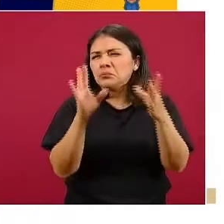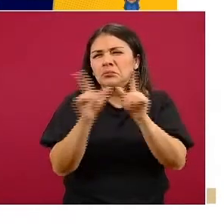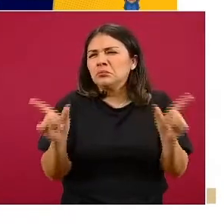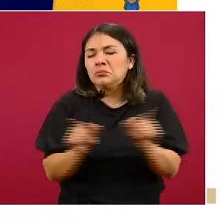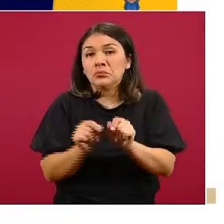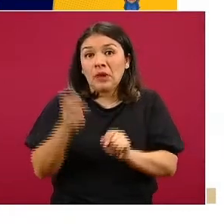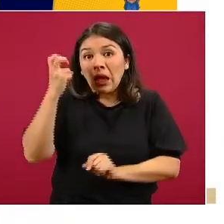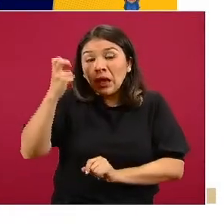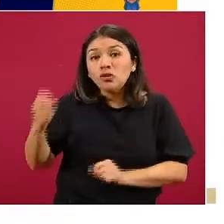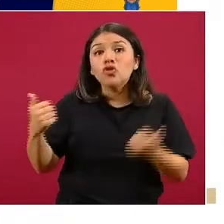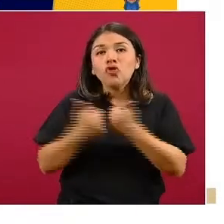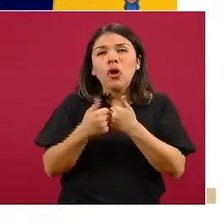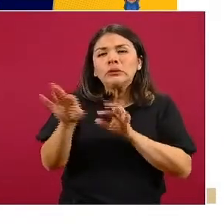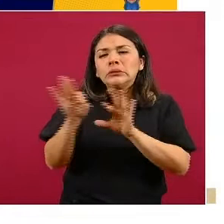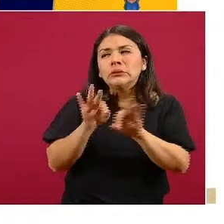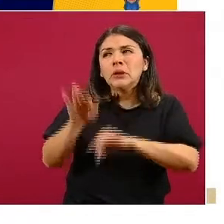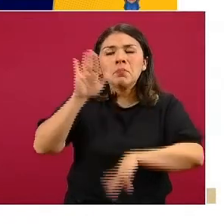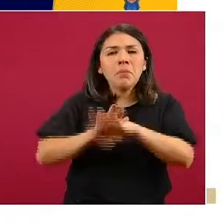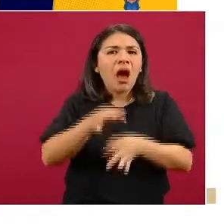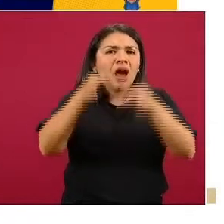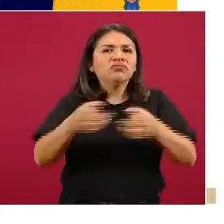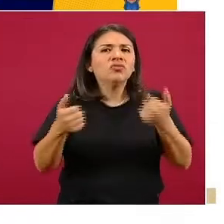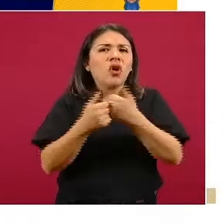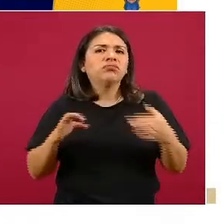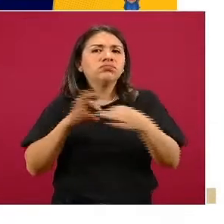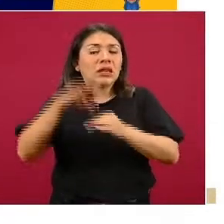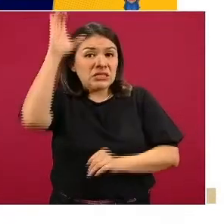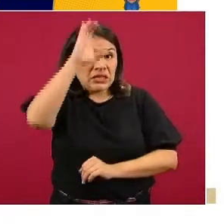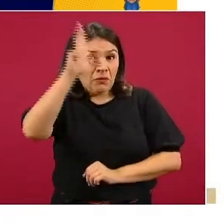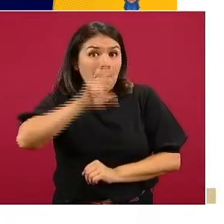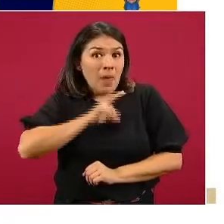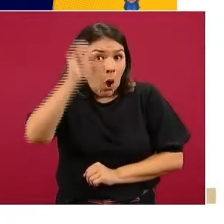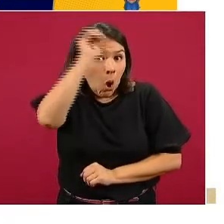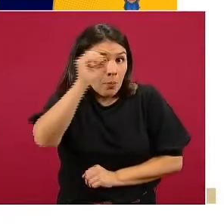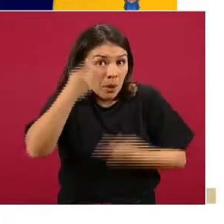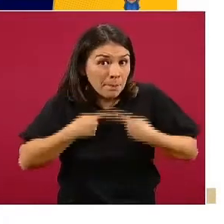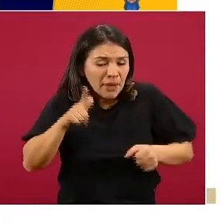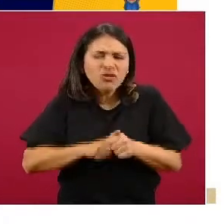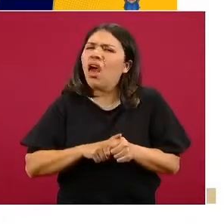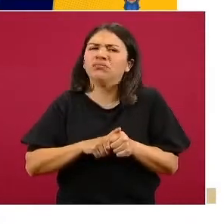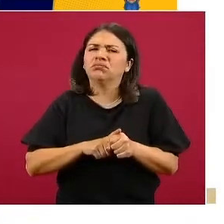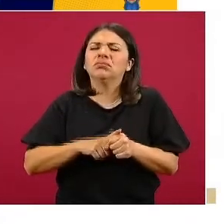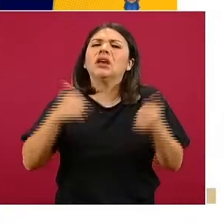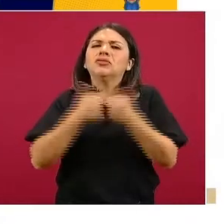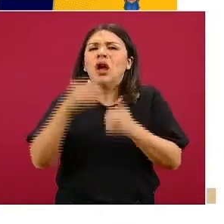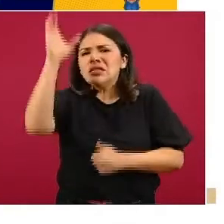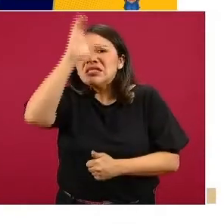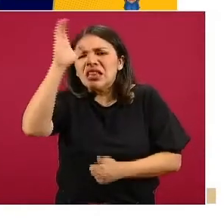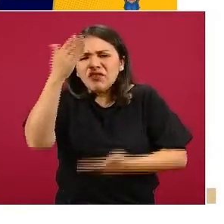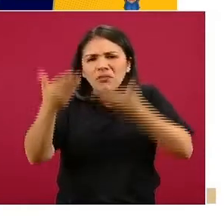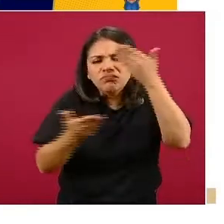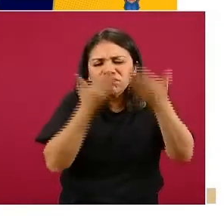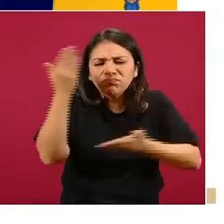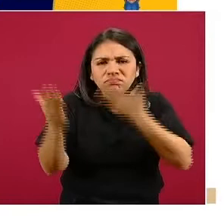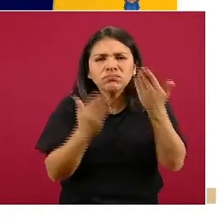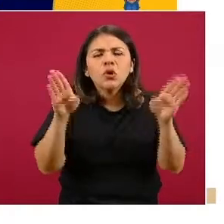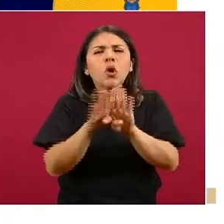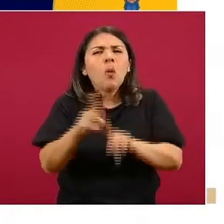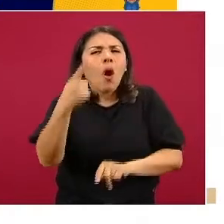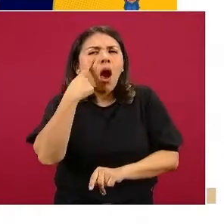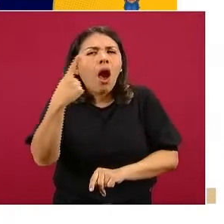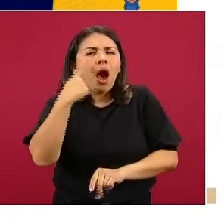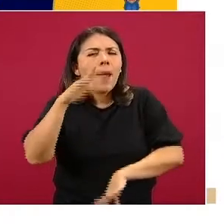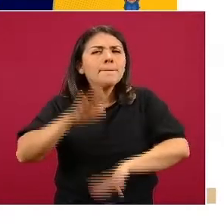estos han sido obtenidos de manera muy científica, no son opiniones personales, sino que hemos obtenido, digamos, el factor denominador común